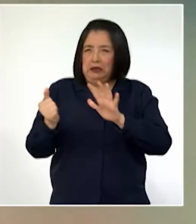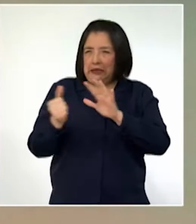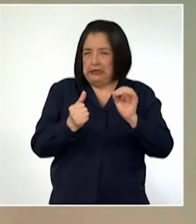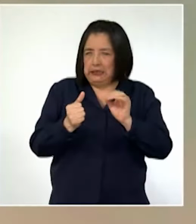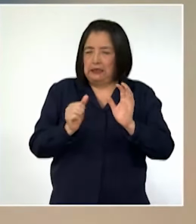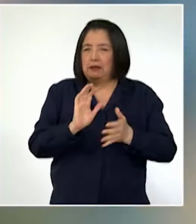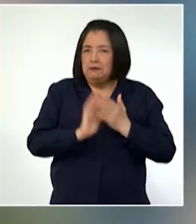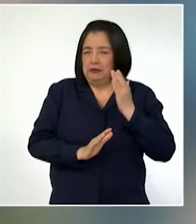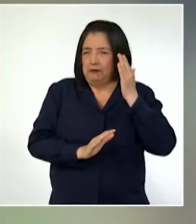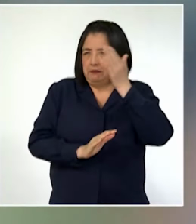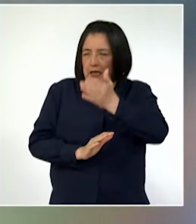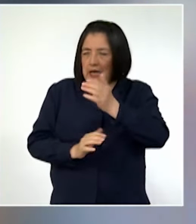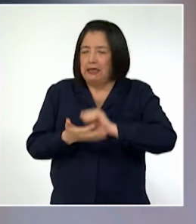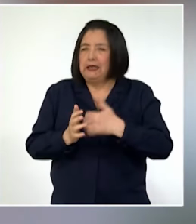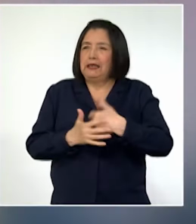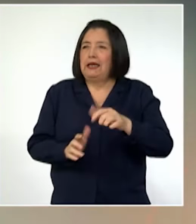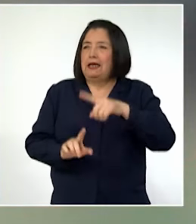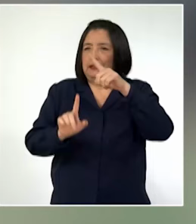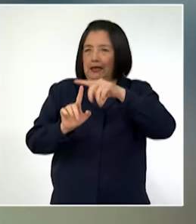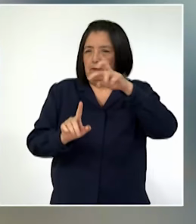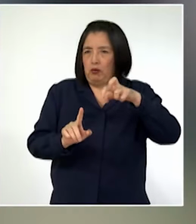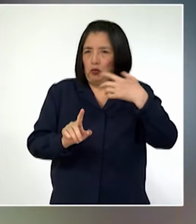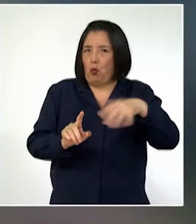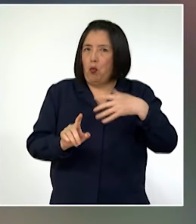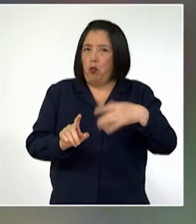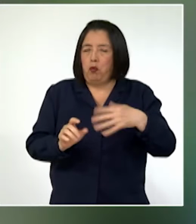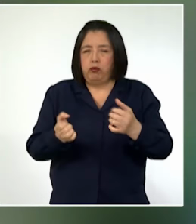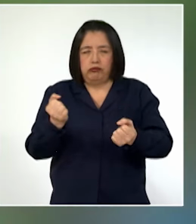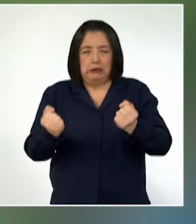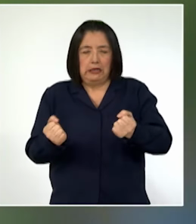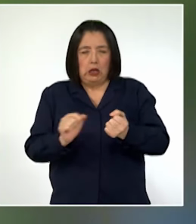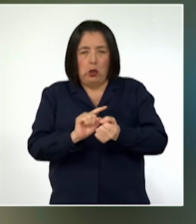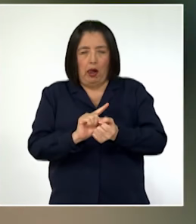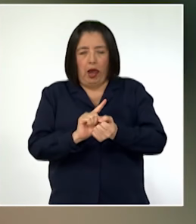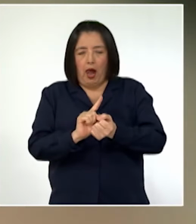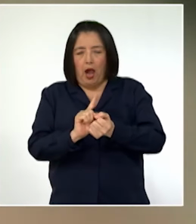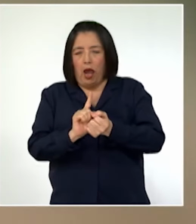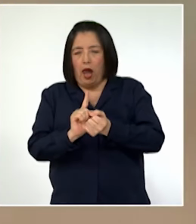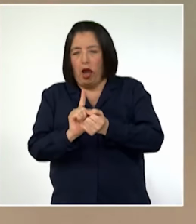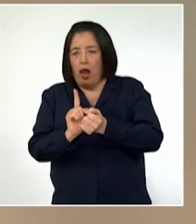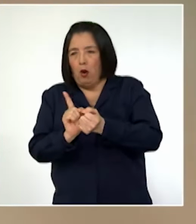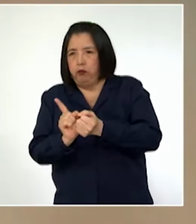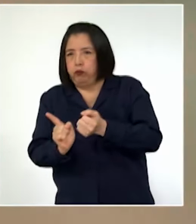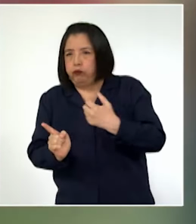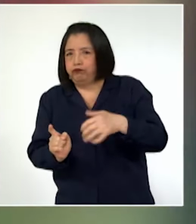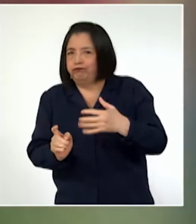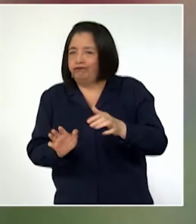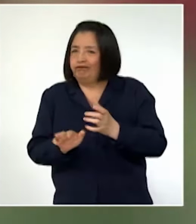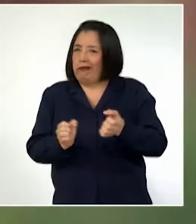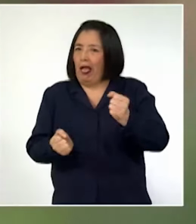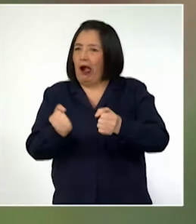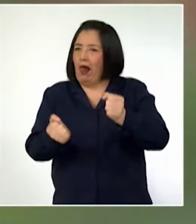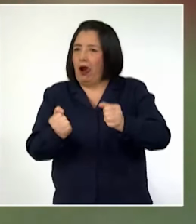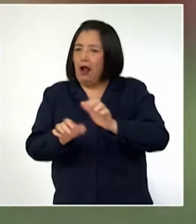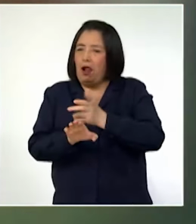destino a Tarapoto, conducía a excesiva velocidad cuando perdió el control y cayó al precipicio.